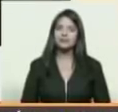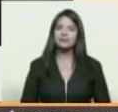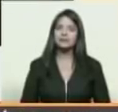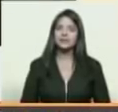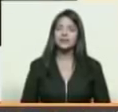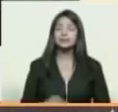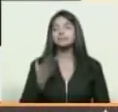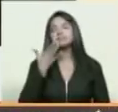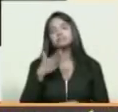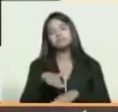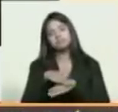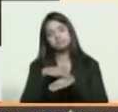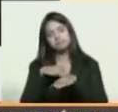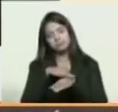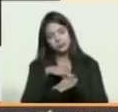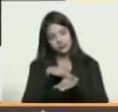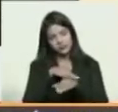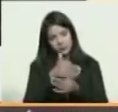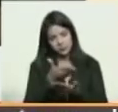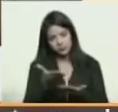excusar,